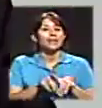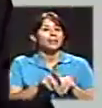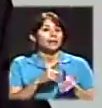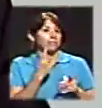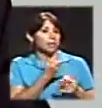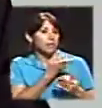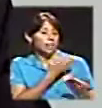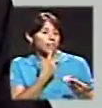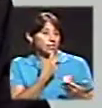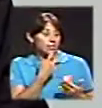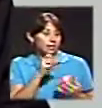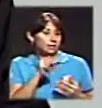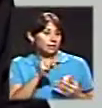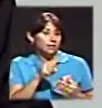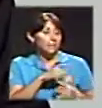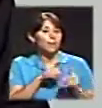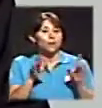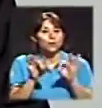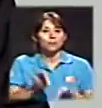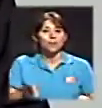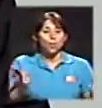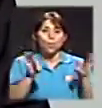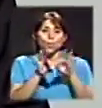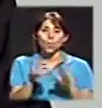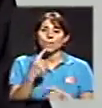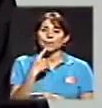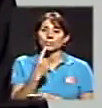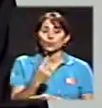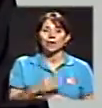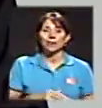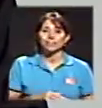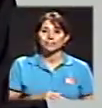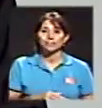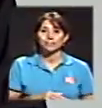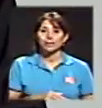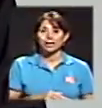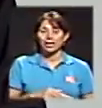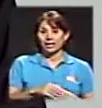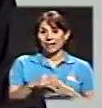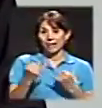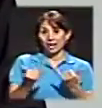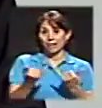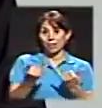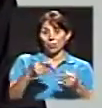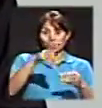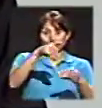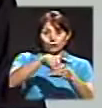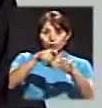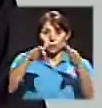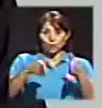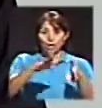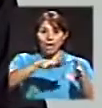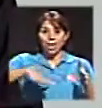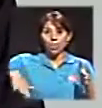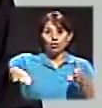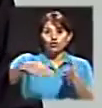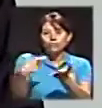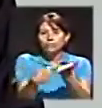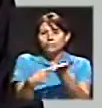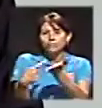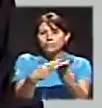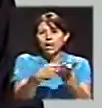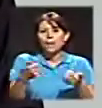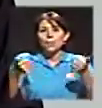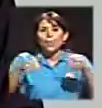pena mencionar que lo que los señores diputados estarán aprobando es nada más una